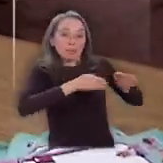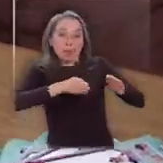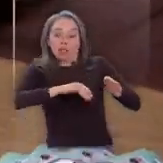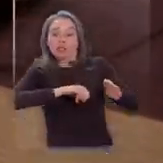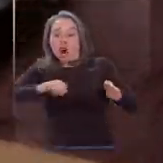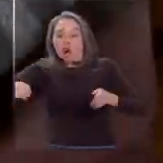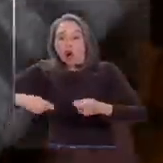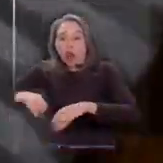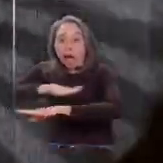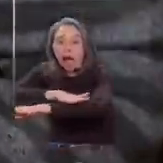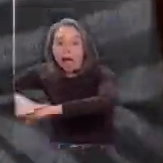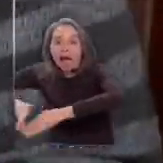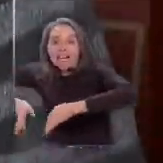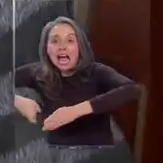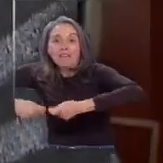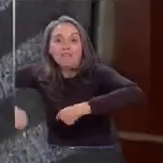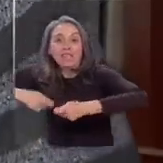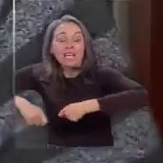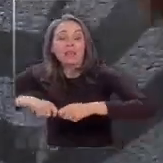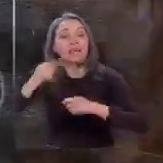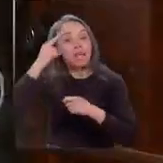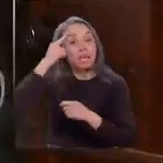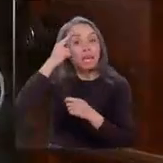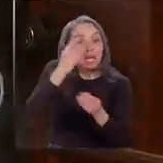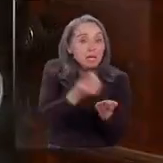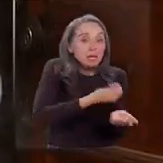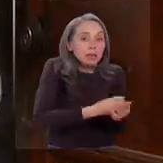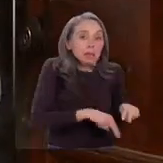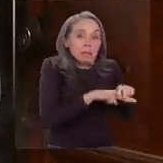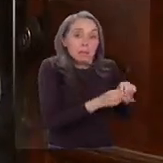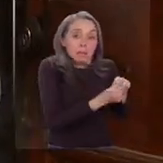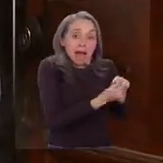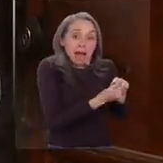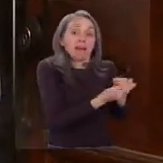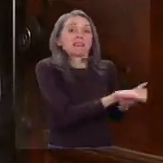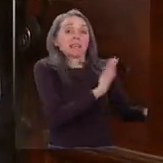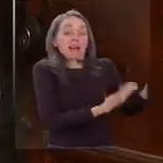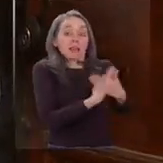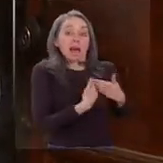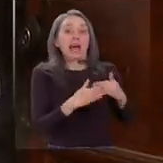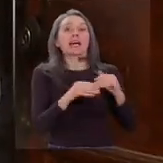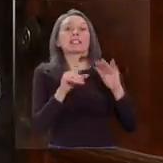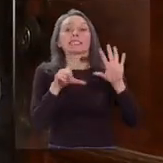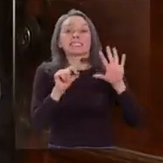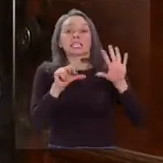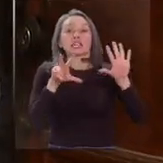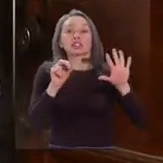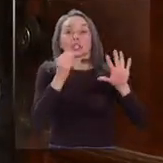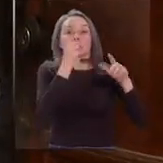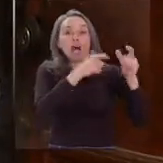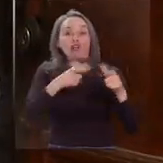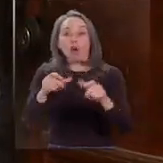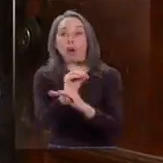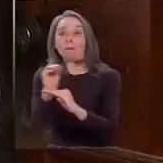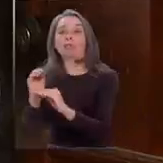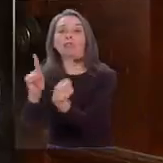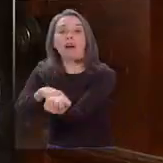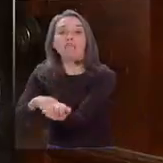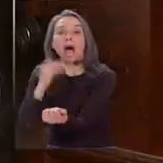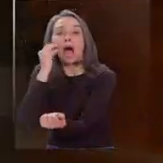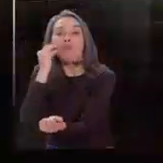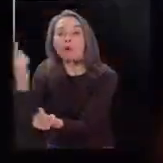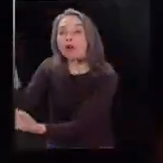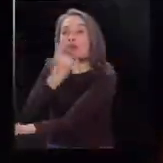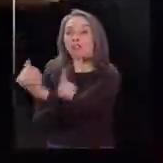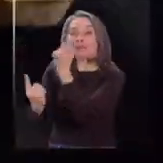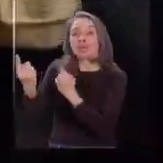Dijimos, hay que hacer algo y estamos haciendo una campaña de juntar recursos donde le podamos dar 70, 80 almuerzos todos los días a familias, a abuelos que vengan a